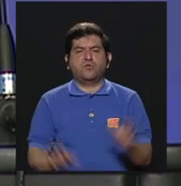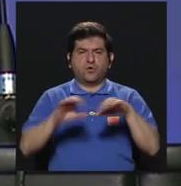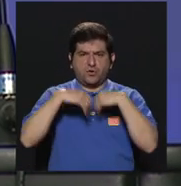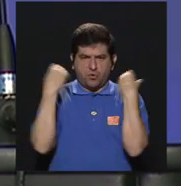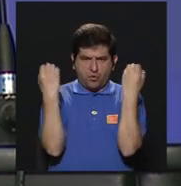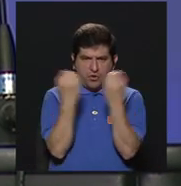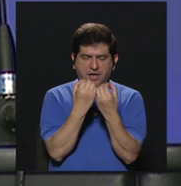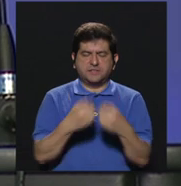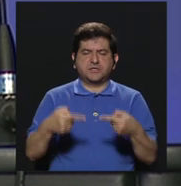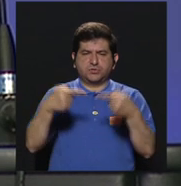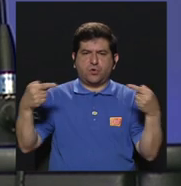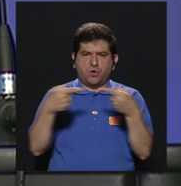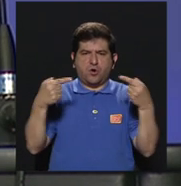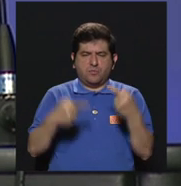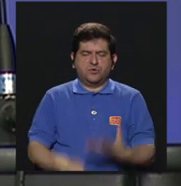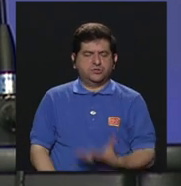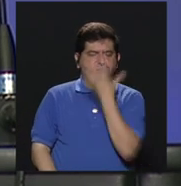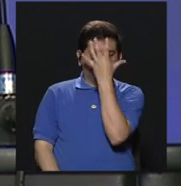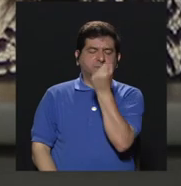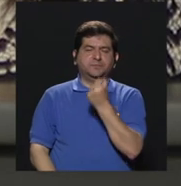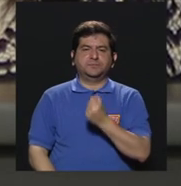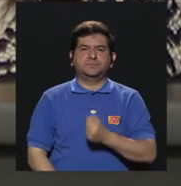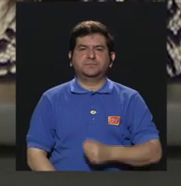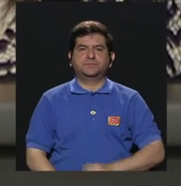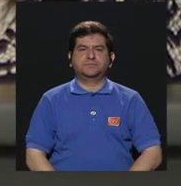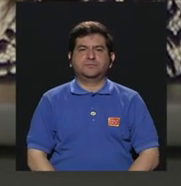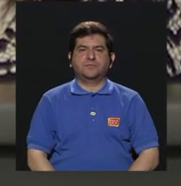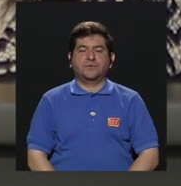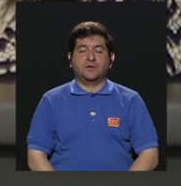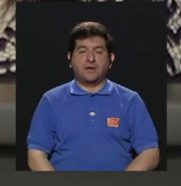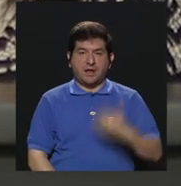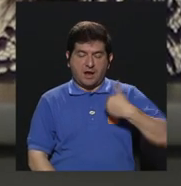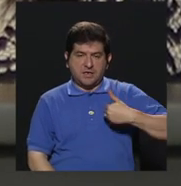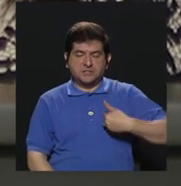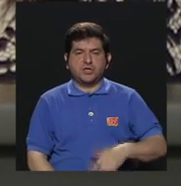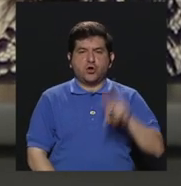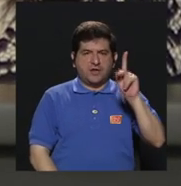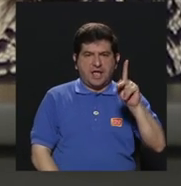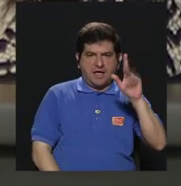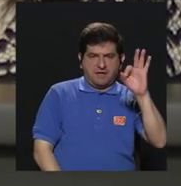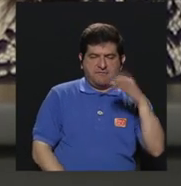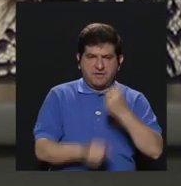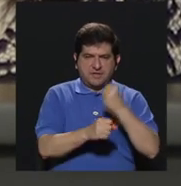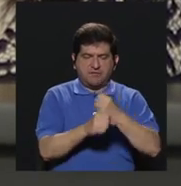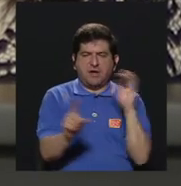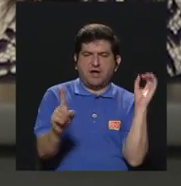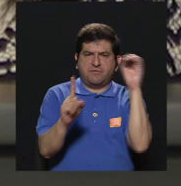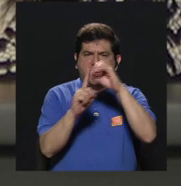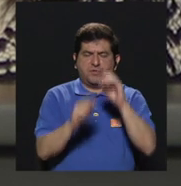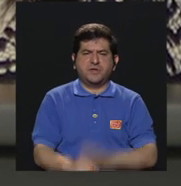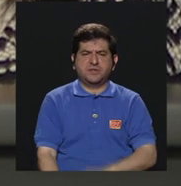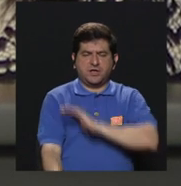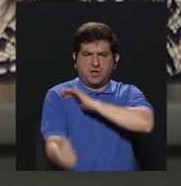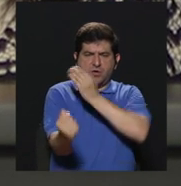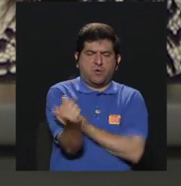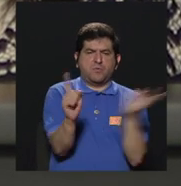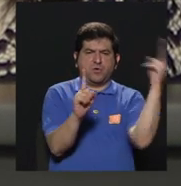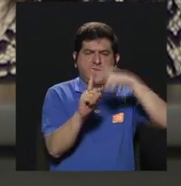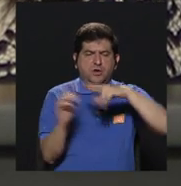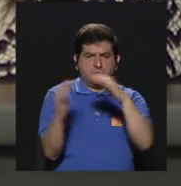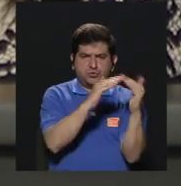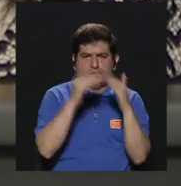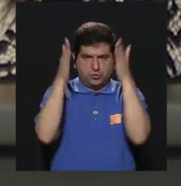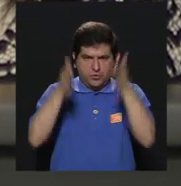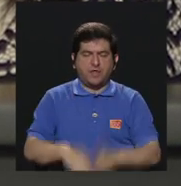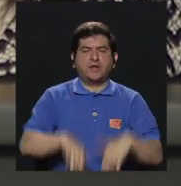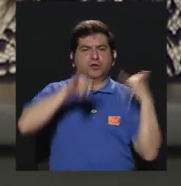organización Oposición Indignada. El señor Ferrera trabajaba con el objetivo de empoderar a la ciudadanía